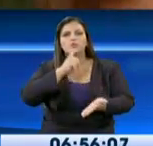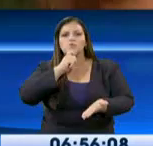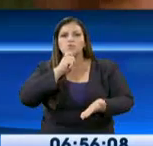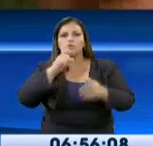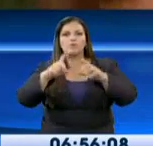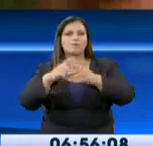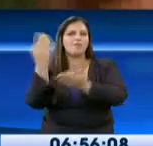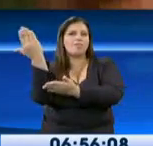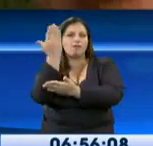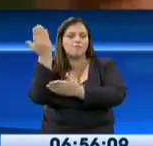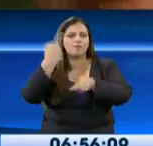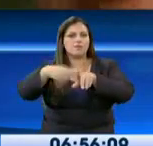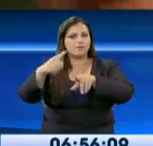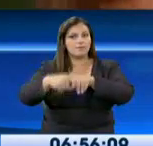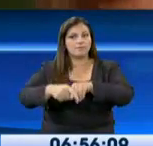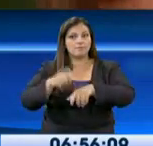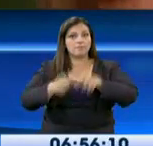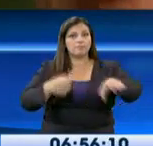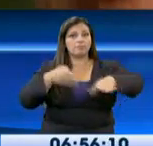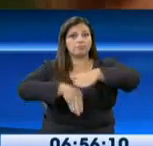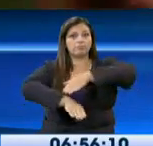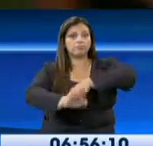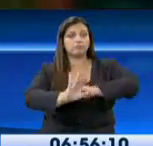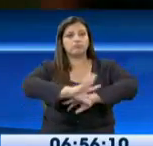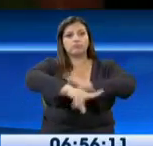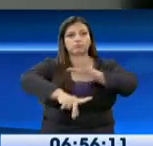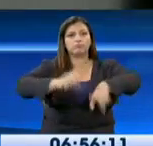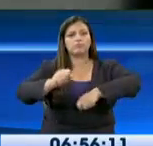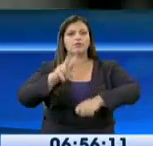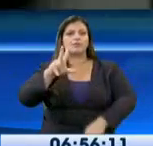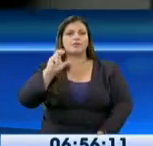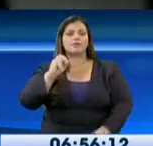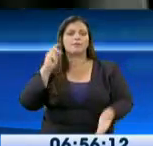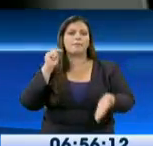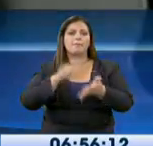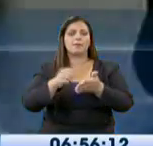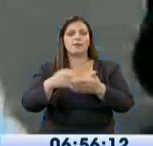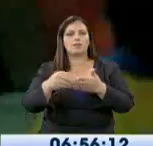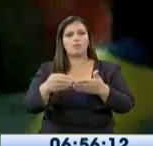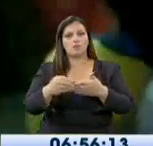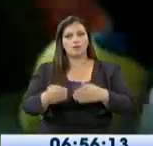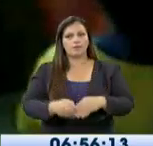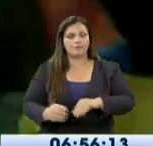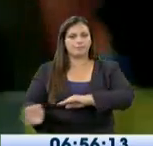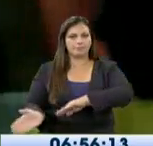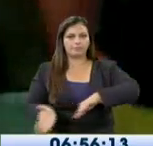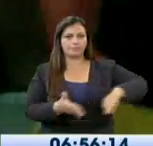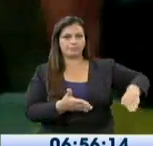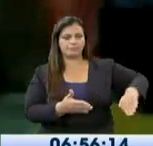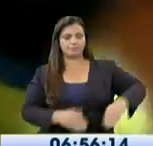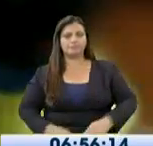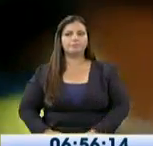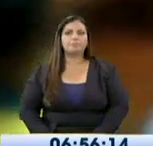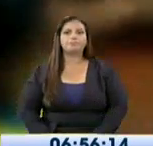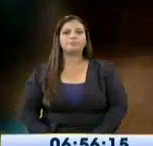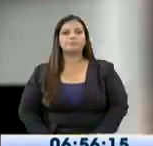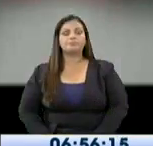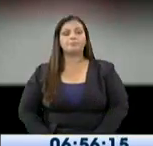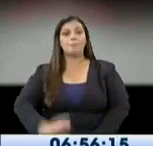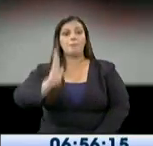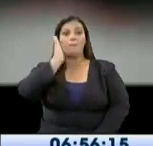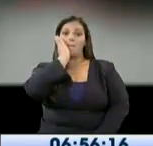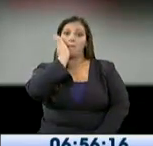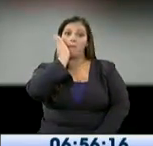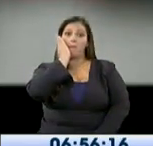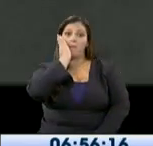$30,000 tras la acción delictiva. Encadenados por la droga H, una madre ha tenido que encadenar a sus